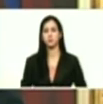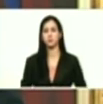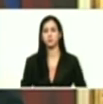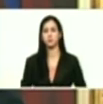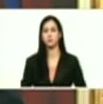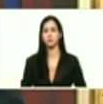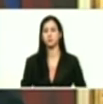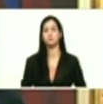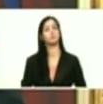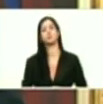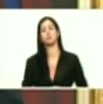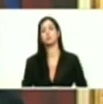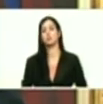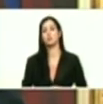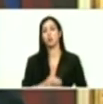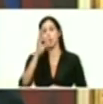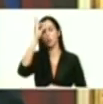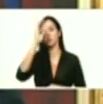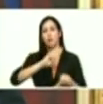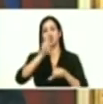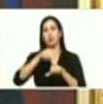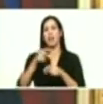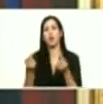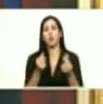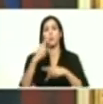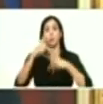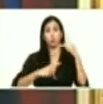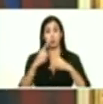que a nivel del consejo nacional de economía productiva